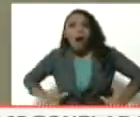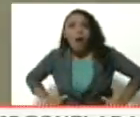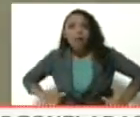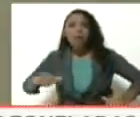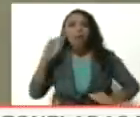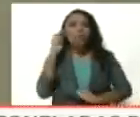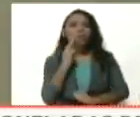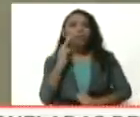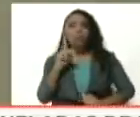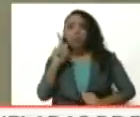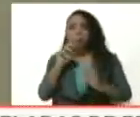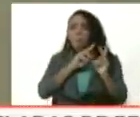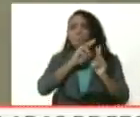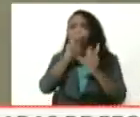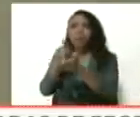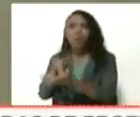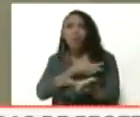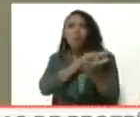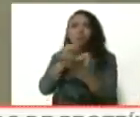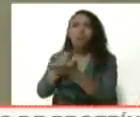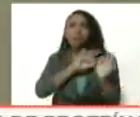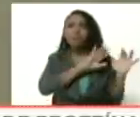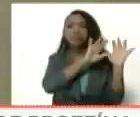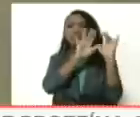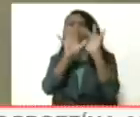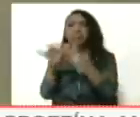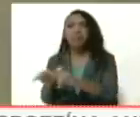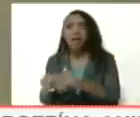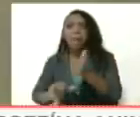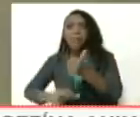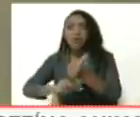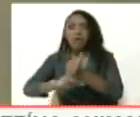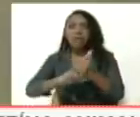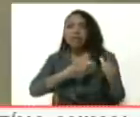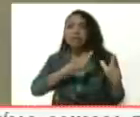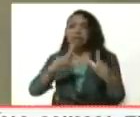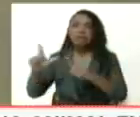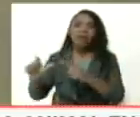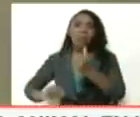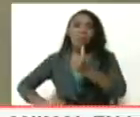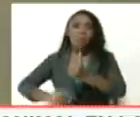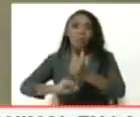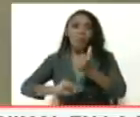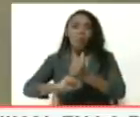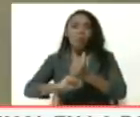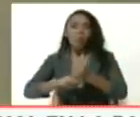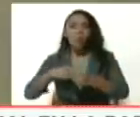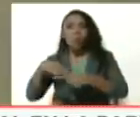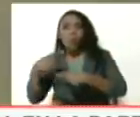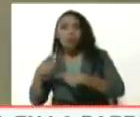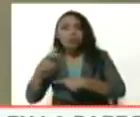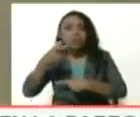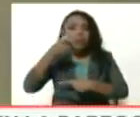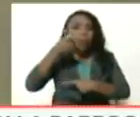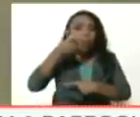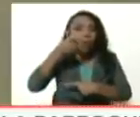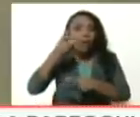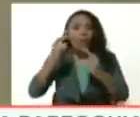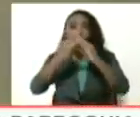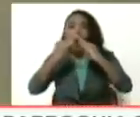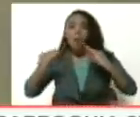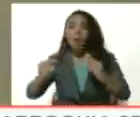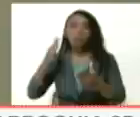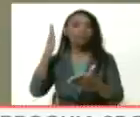Bolivariana, llegó también a apoyar, aunque también ya estaba allí en apoyo y en la seguridad de los galpones,